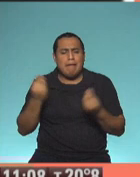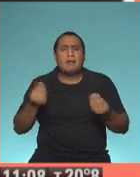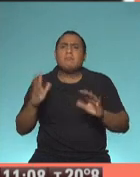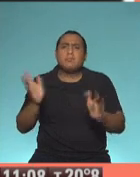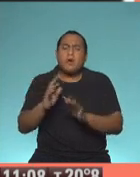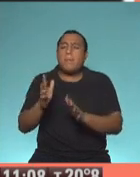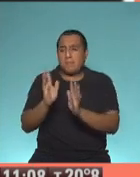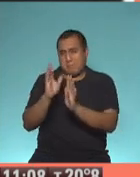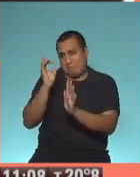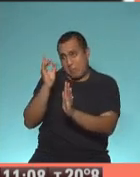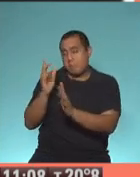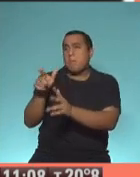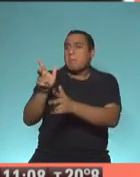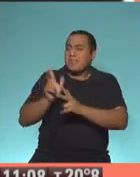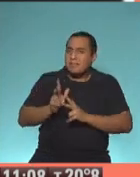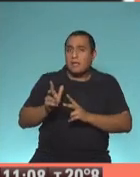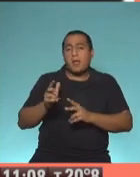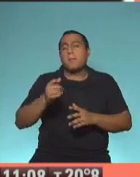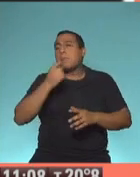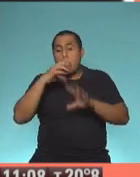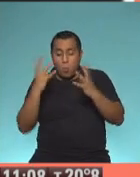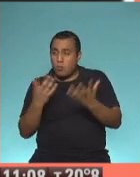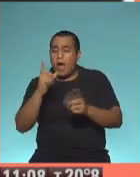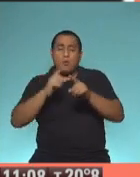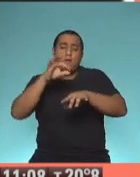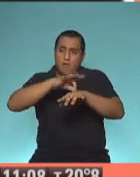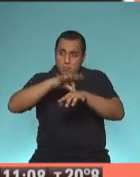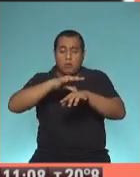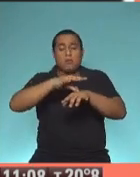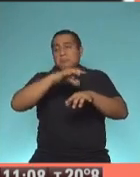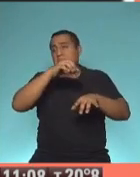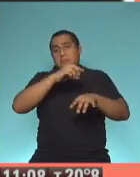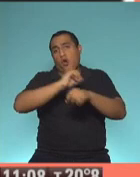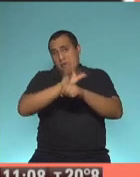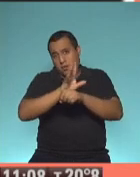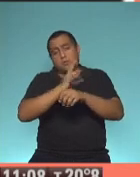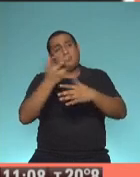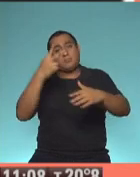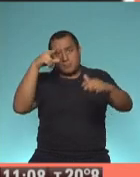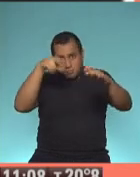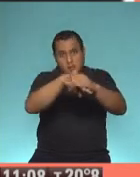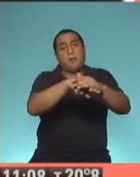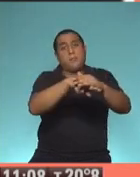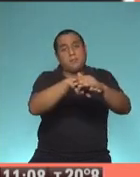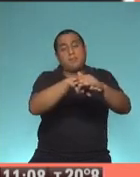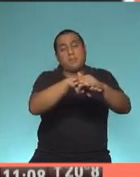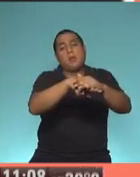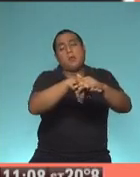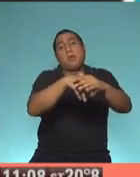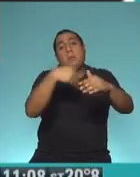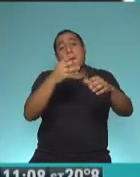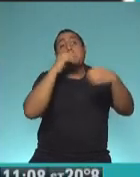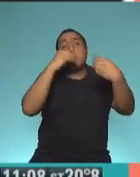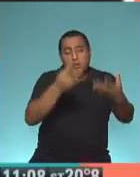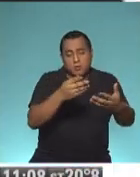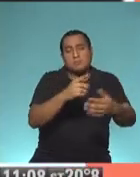que no hay ningún infectado en el mundo que haya estado internado. Que se haya vuelto a internar. Correcto.